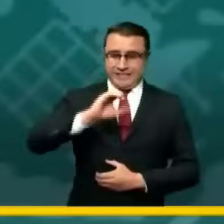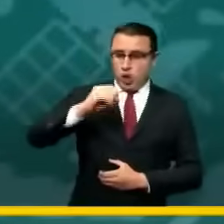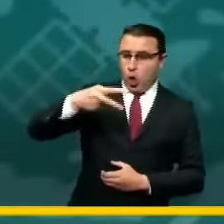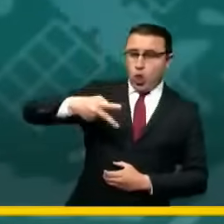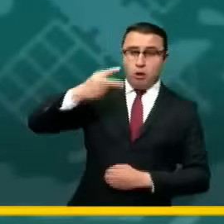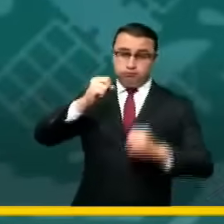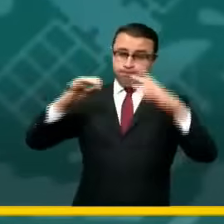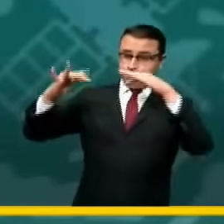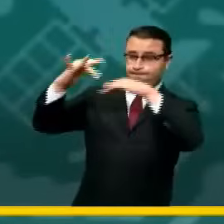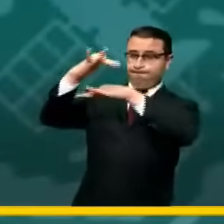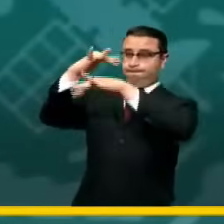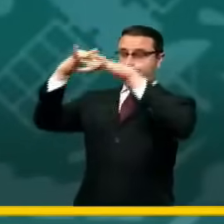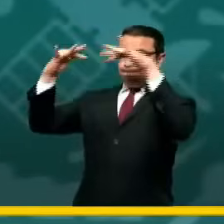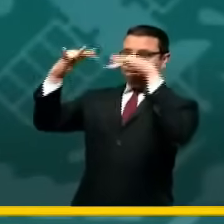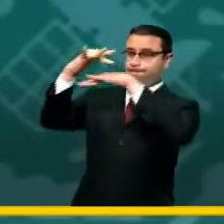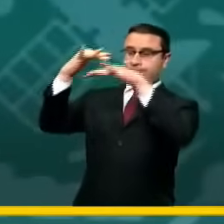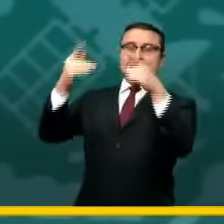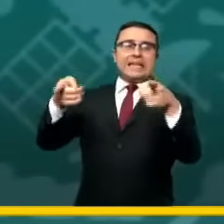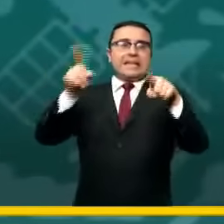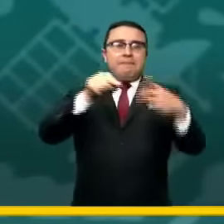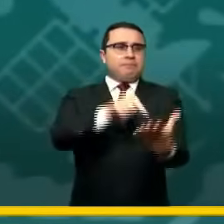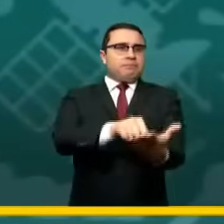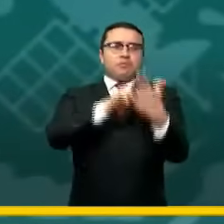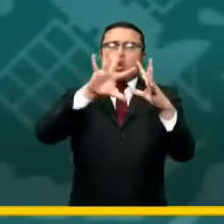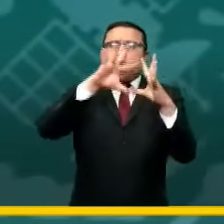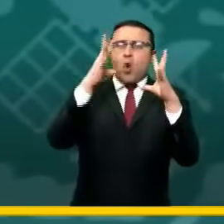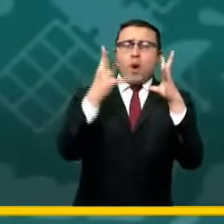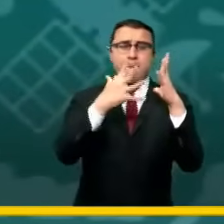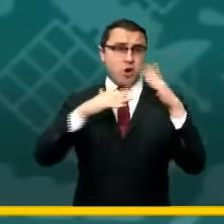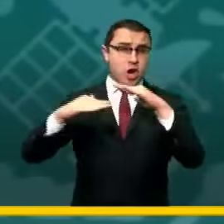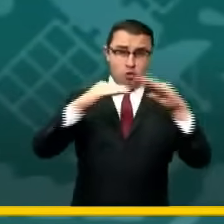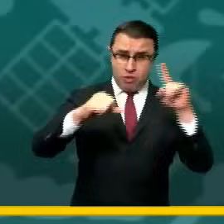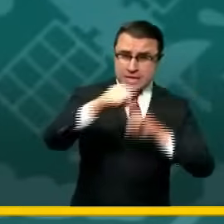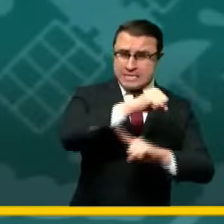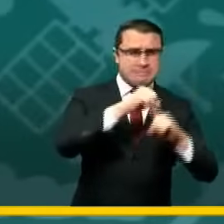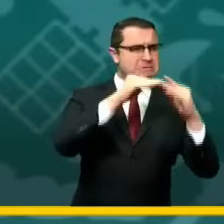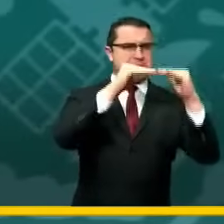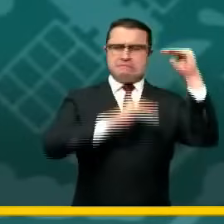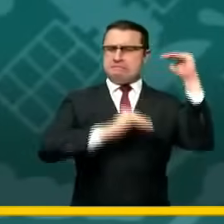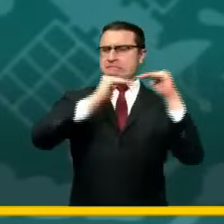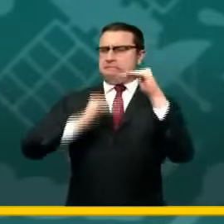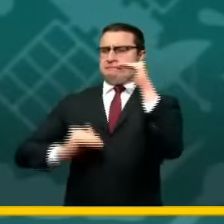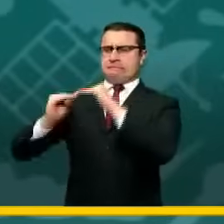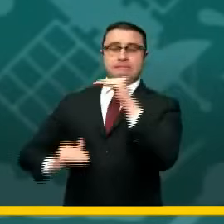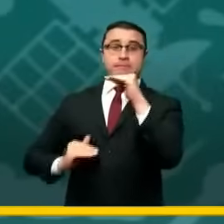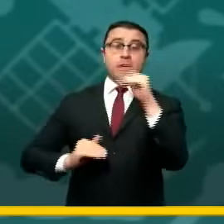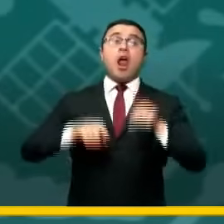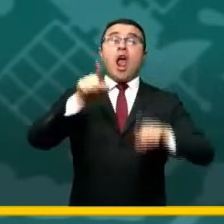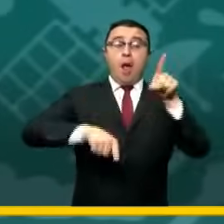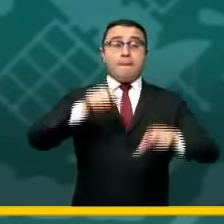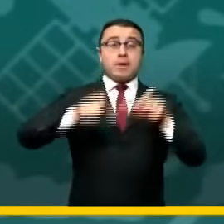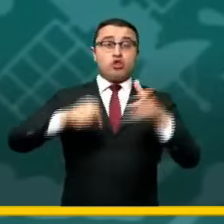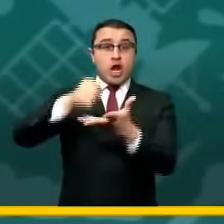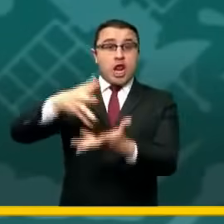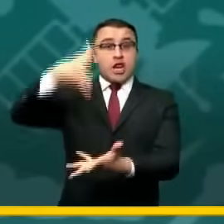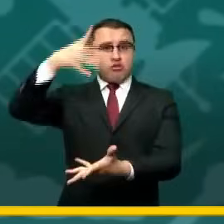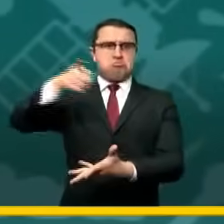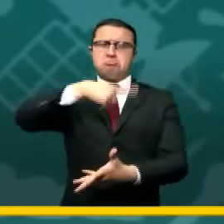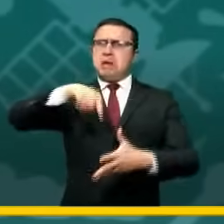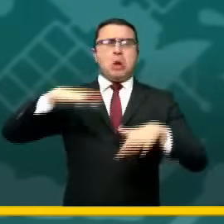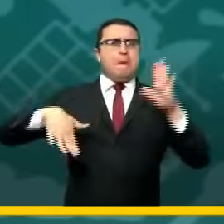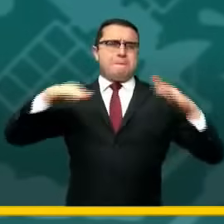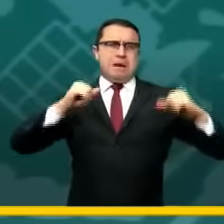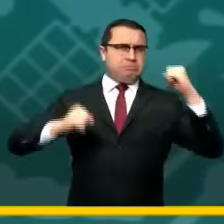pueden medir en términos de desigualdad social. Son ricos quienes más emiten